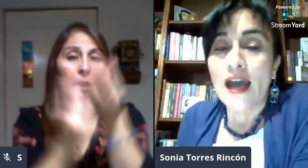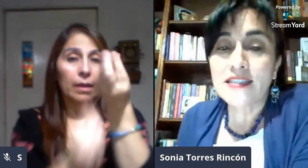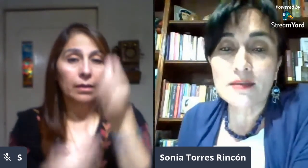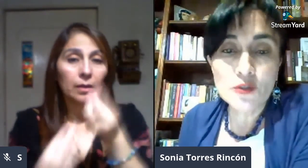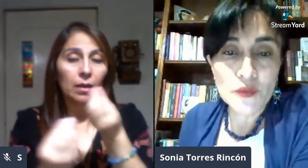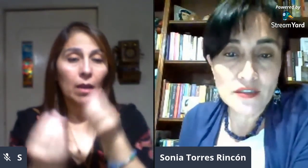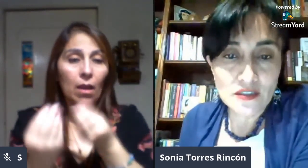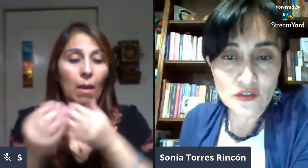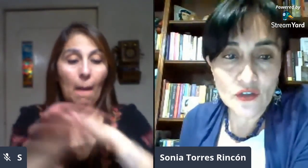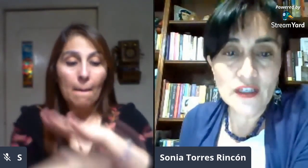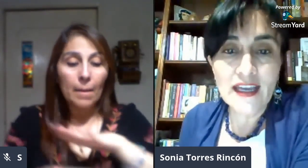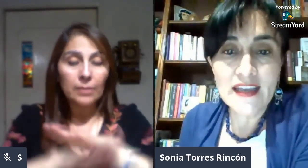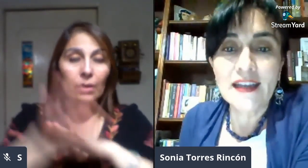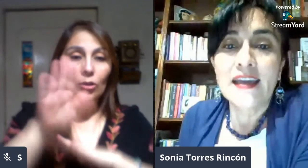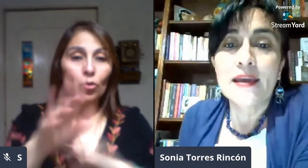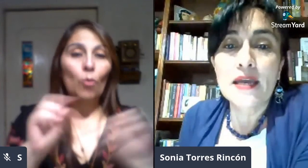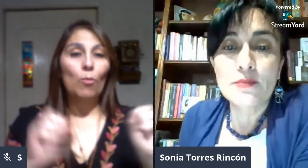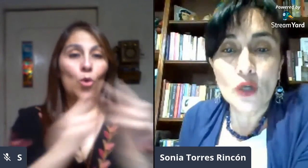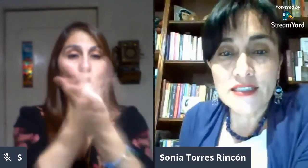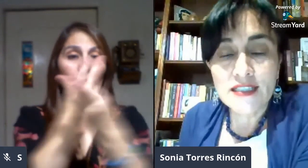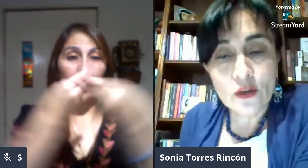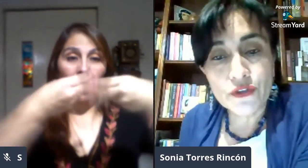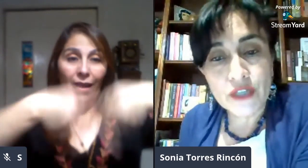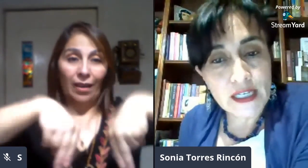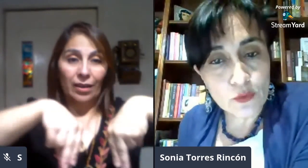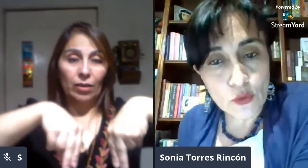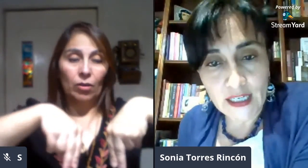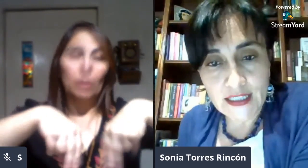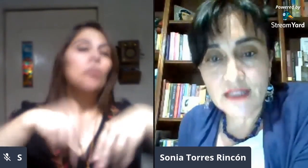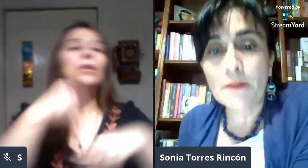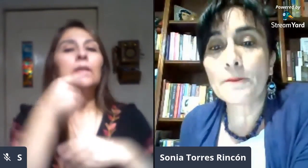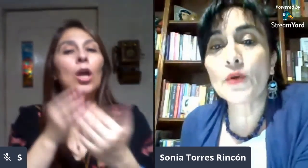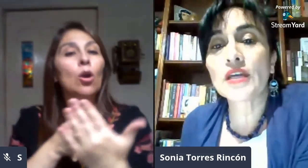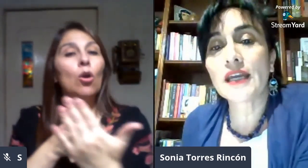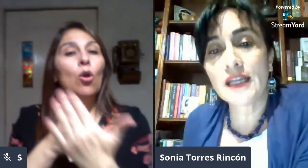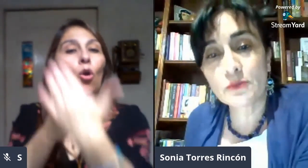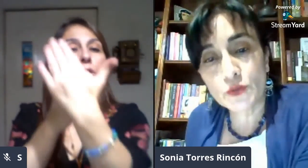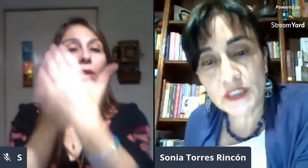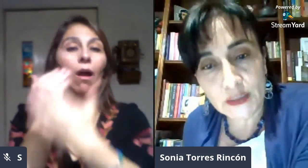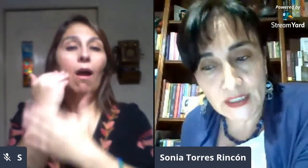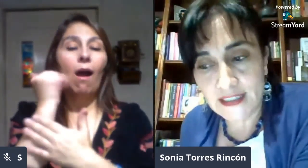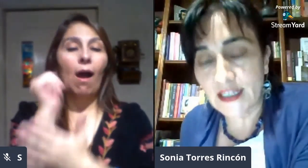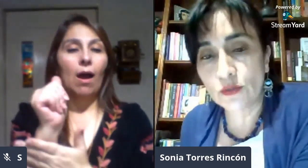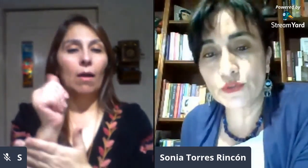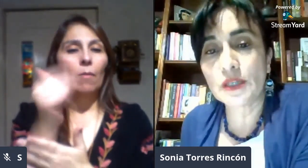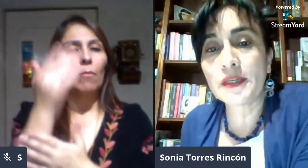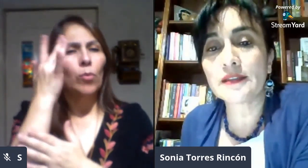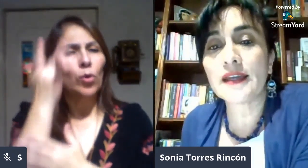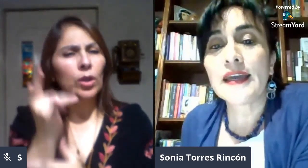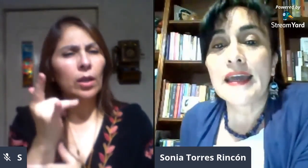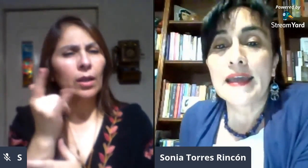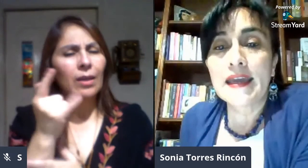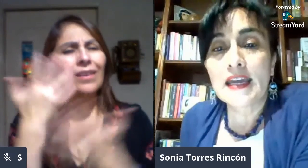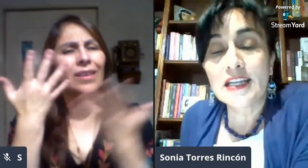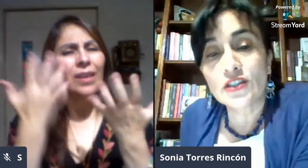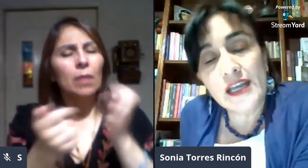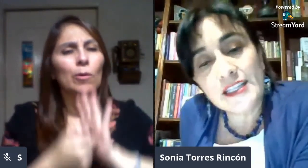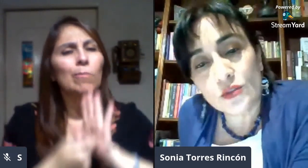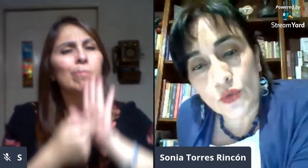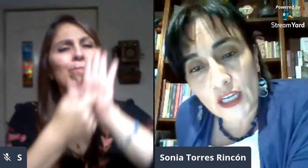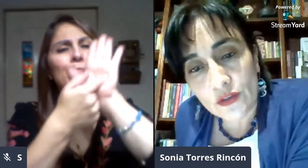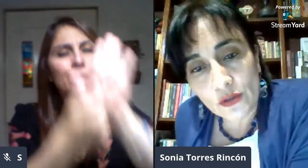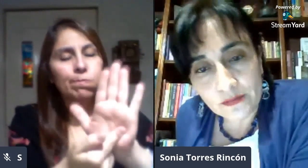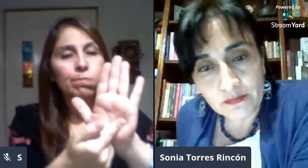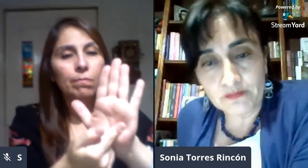género, hacemos precisión en violencia contra las mujeres, porque queremos visibilizar justamente